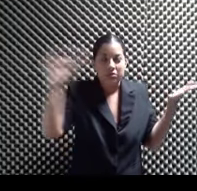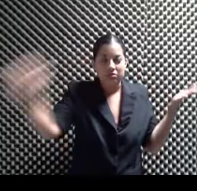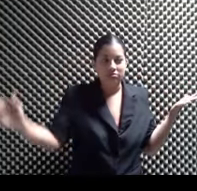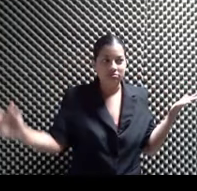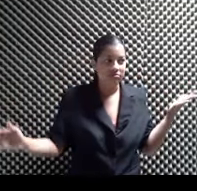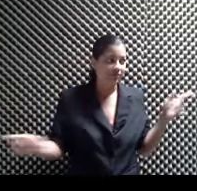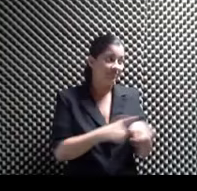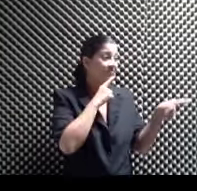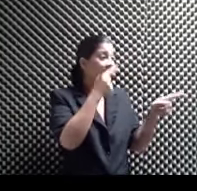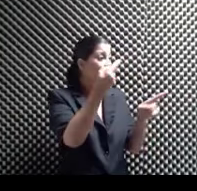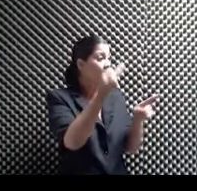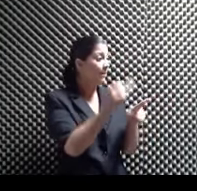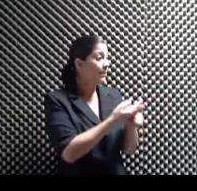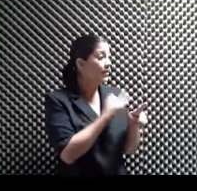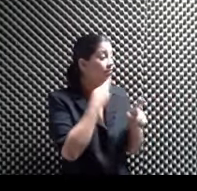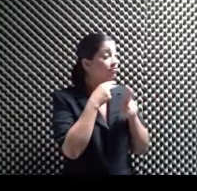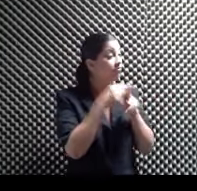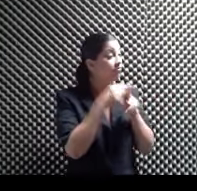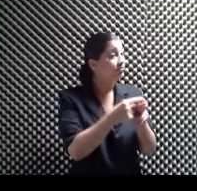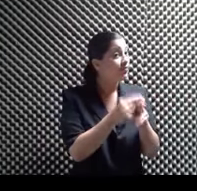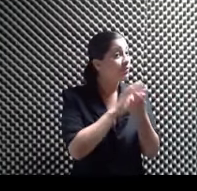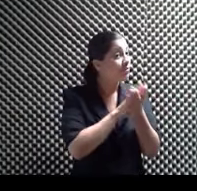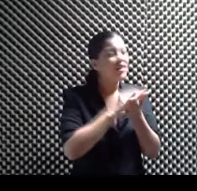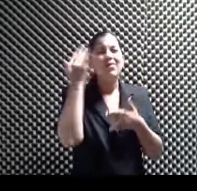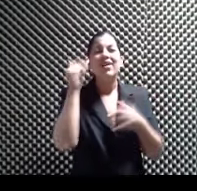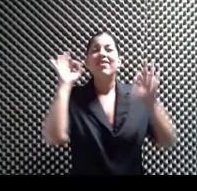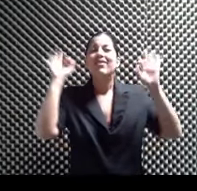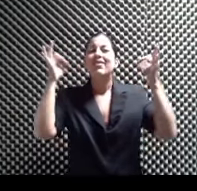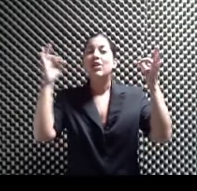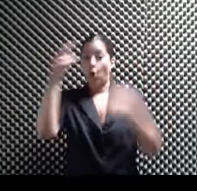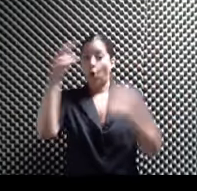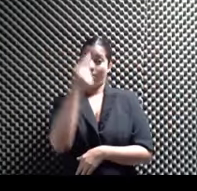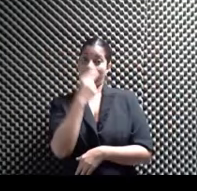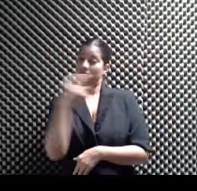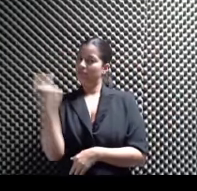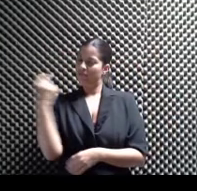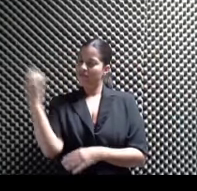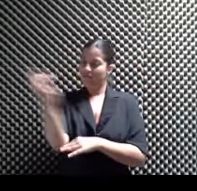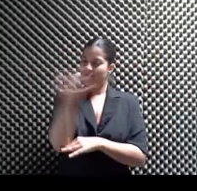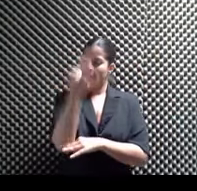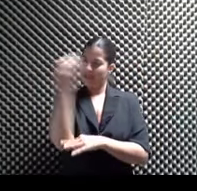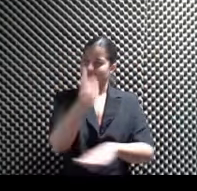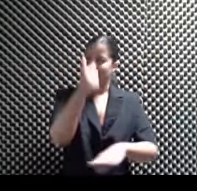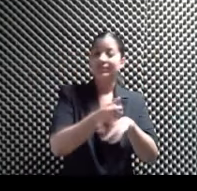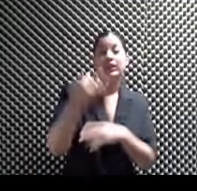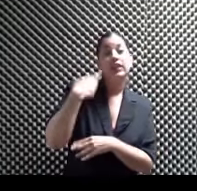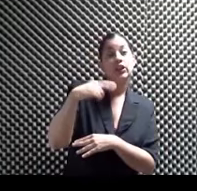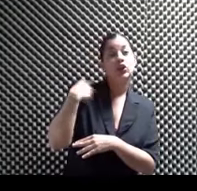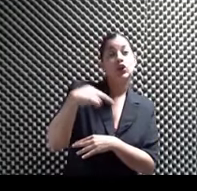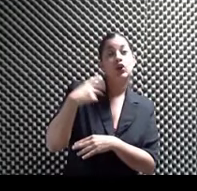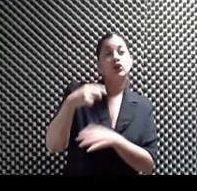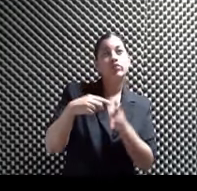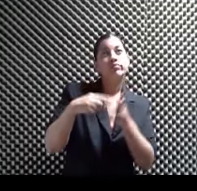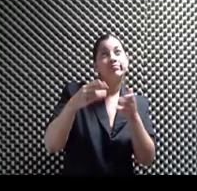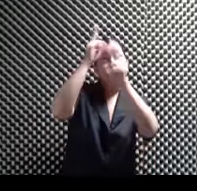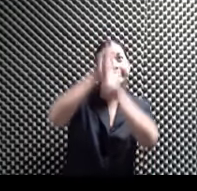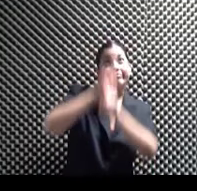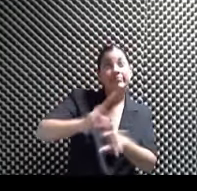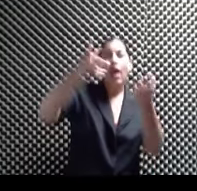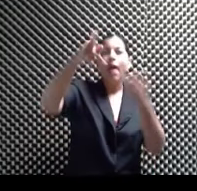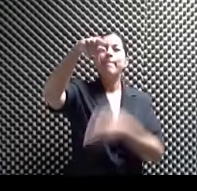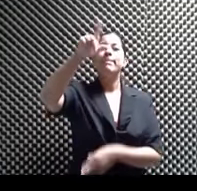nombrado De esta manera Porque en febrero Los romanos Realizaban ciertos Festivales Y ritos religiosos Dedicados a Plutón Que